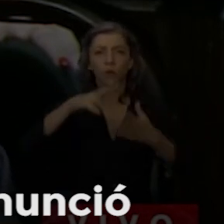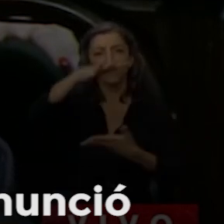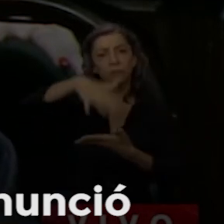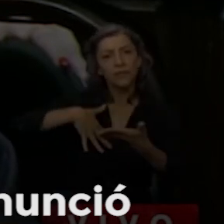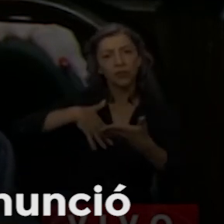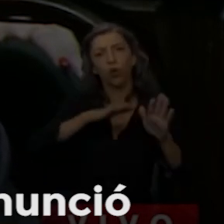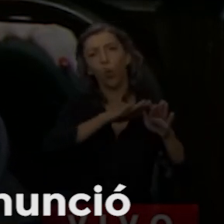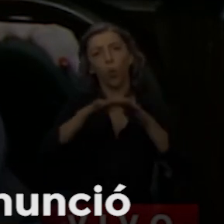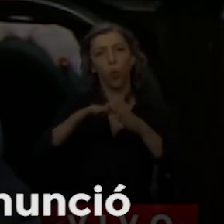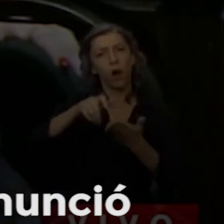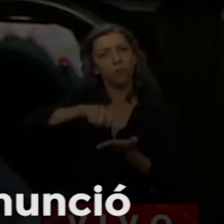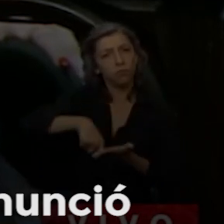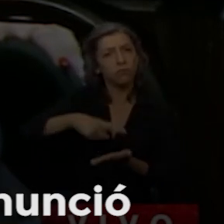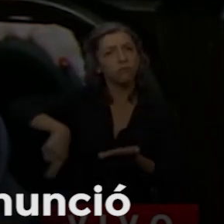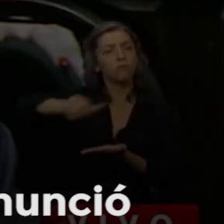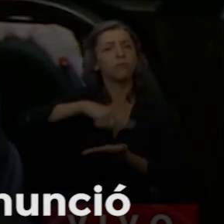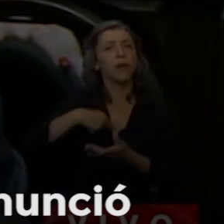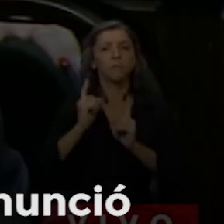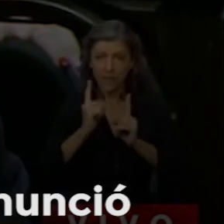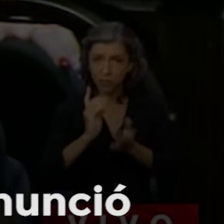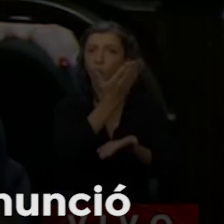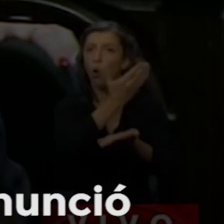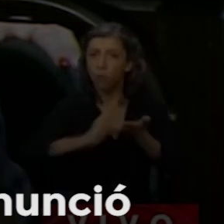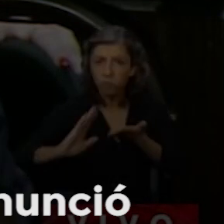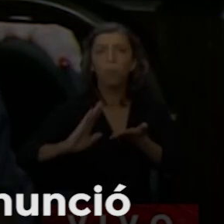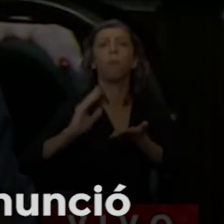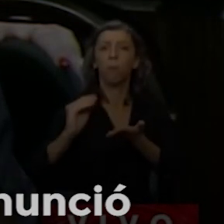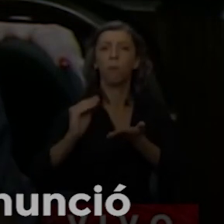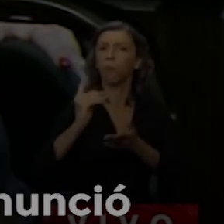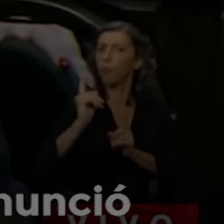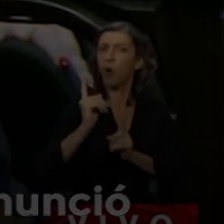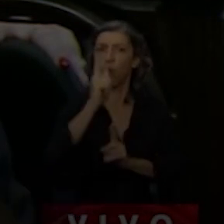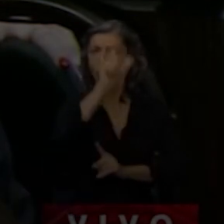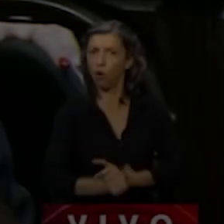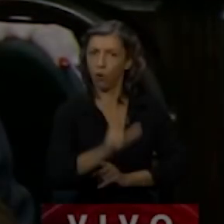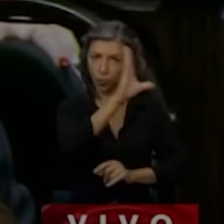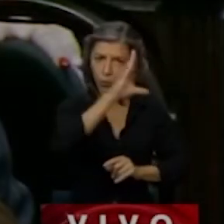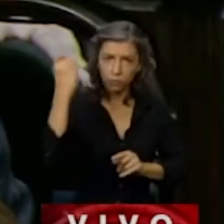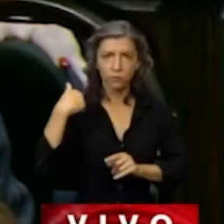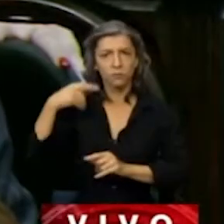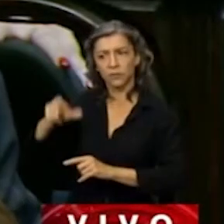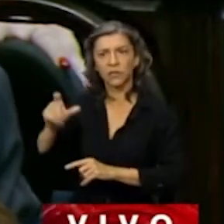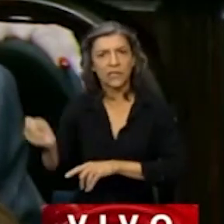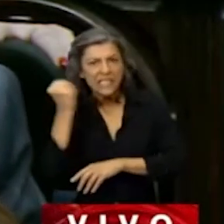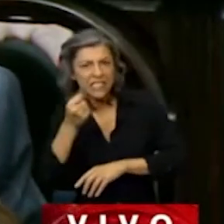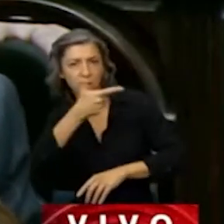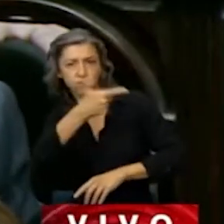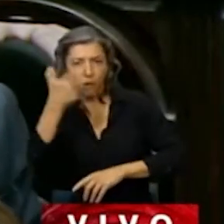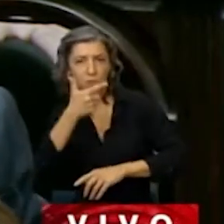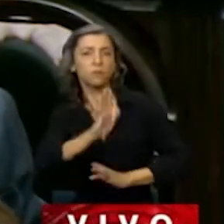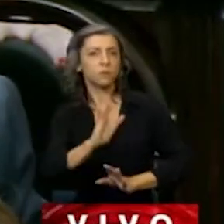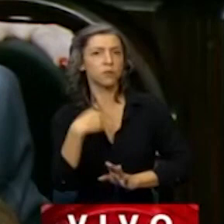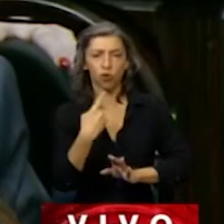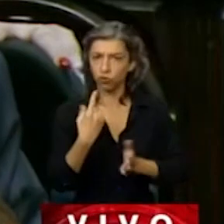repudio a los graves sucesos ocurridos con el ataque e intento de magnicidio a la vicepresidenta de la Nación. Es por ello